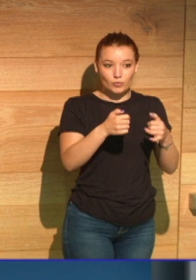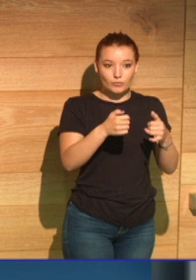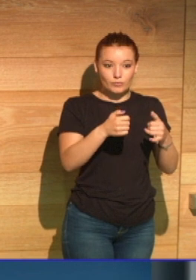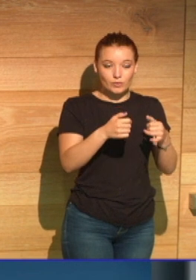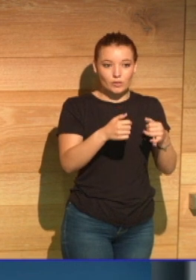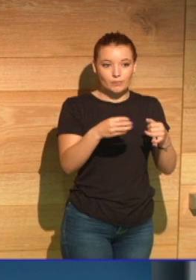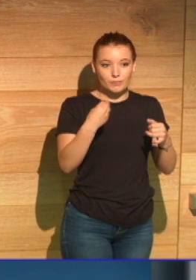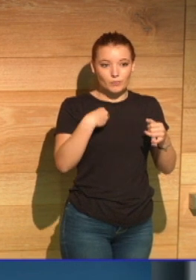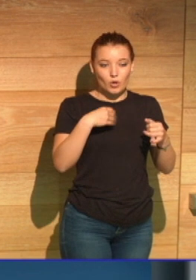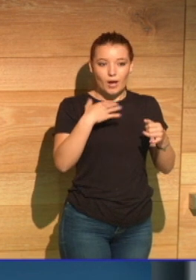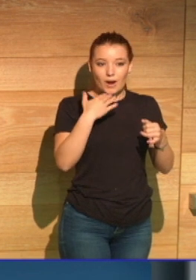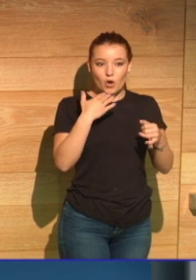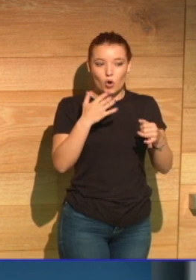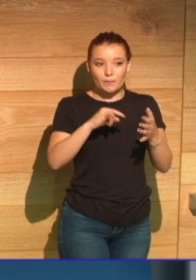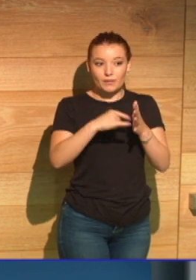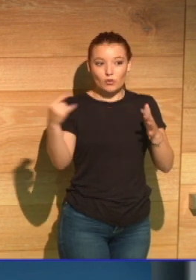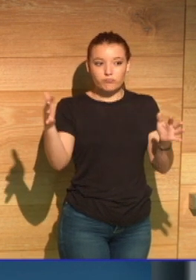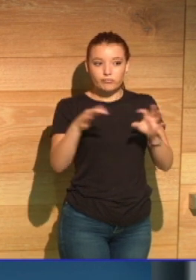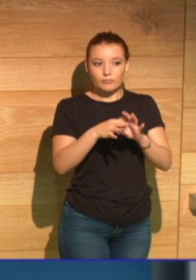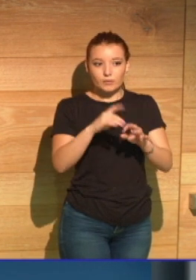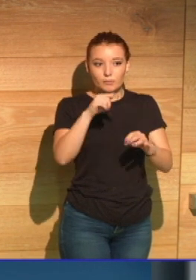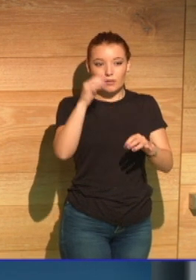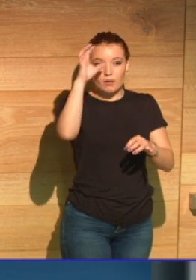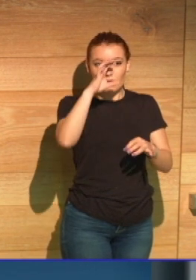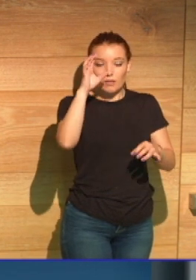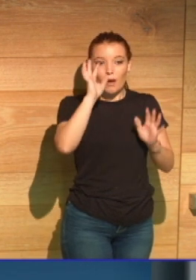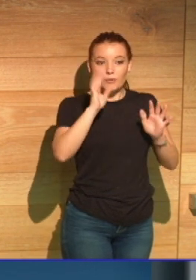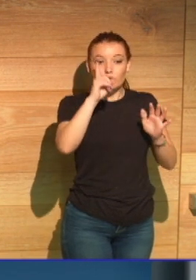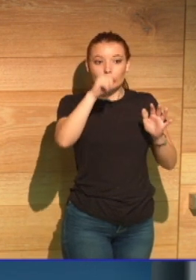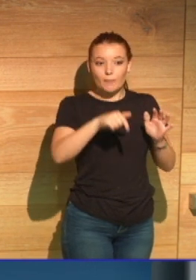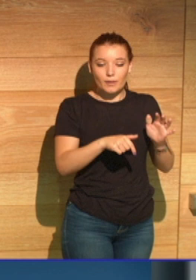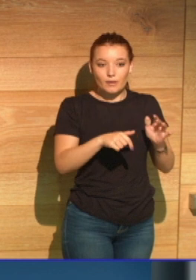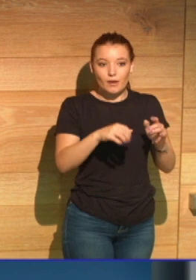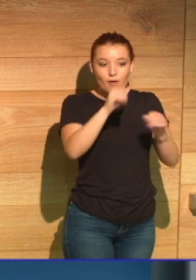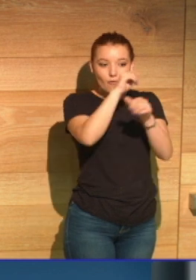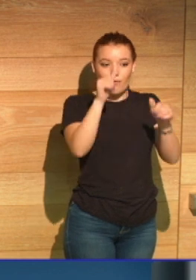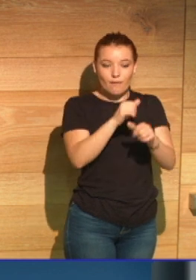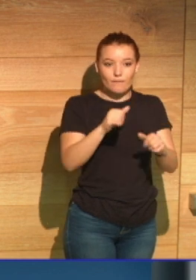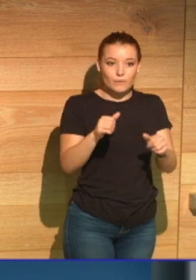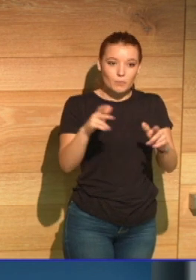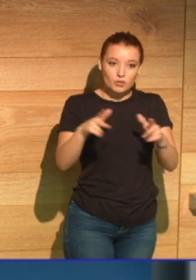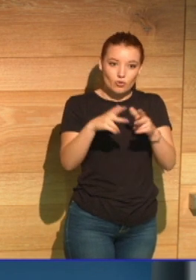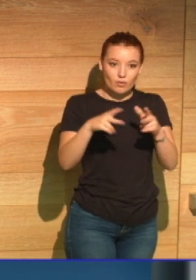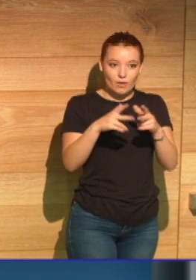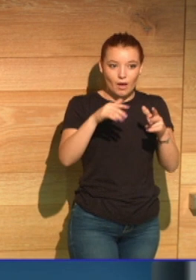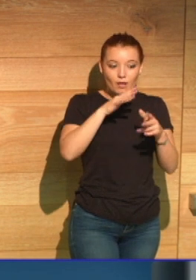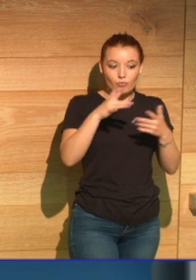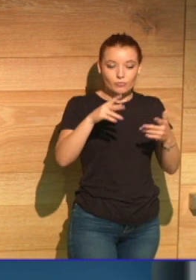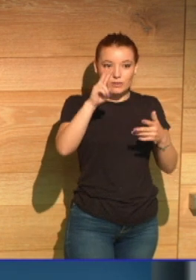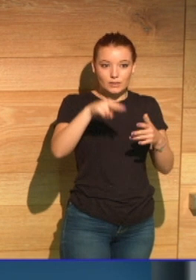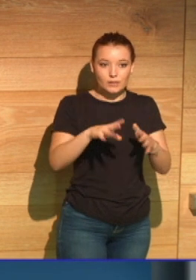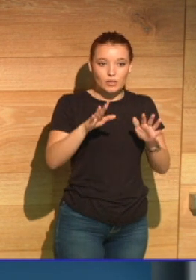que está relacionada directamente con tecnología, con ciencia, pero también con modos y reflejos de lo que la sociedad es hoy. Y eso nos